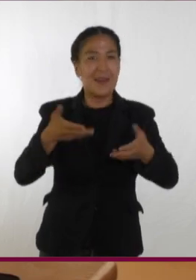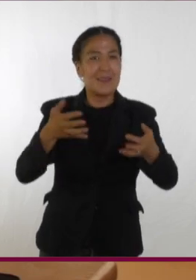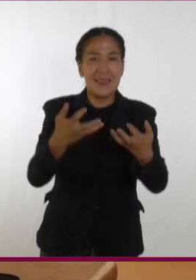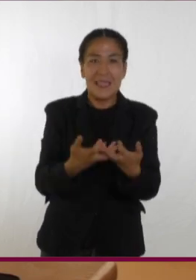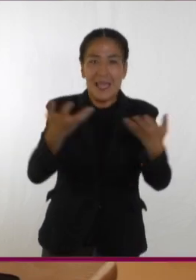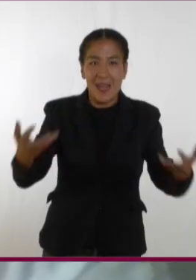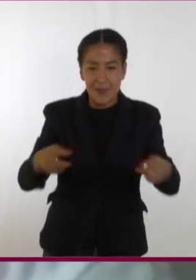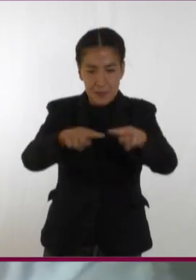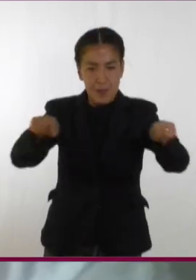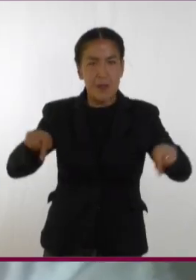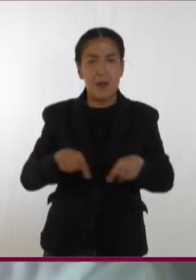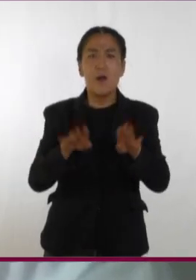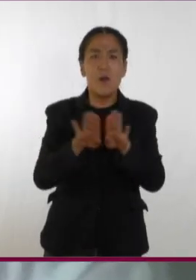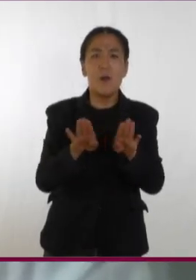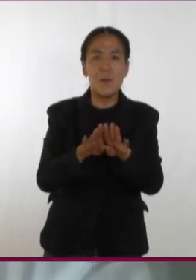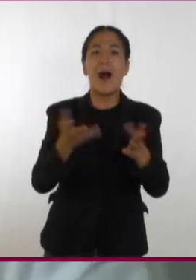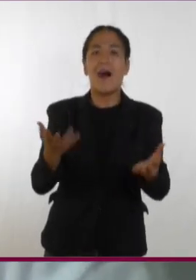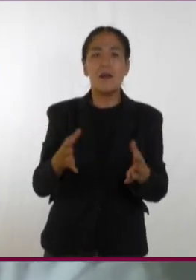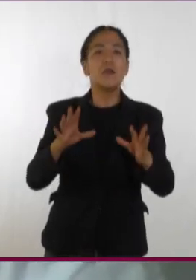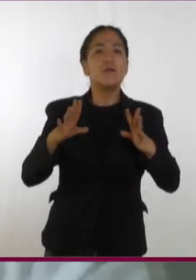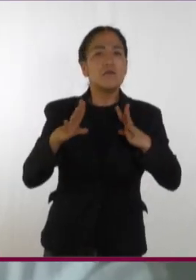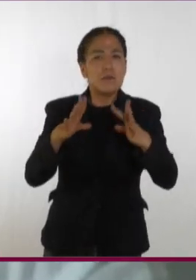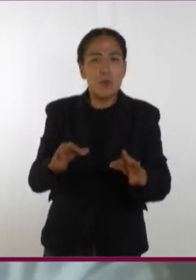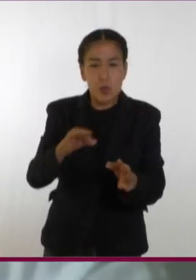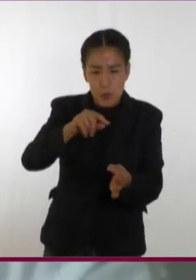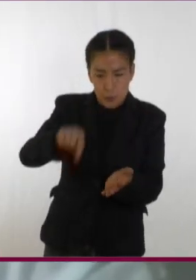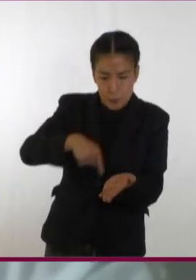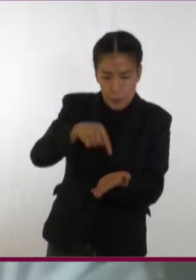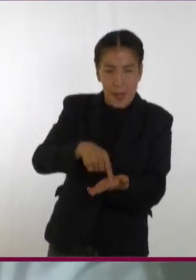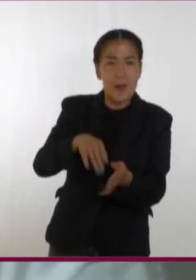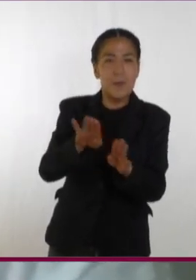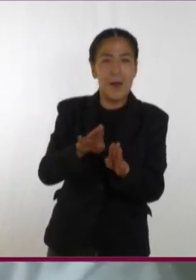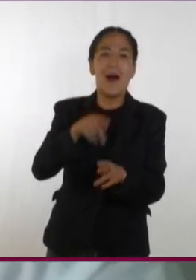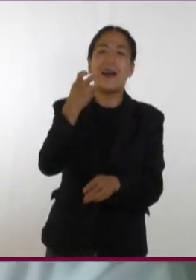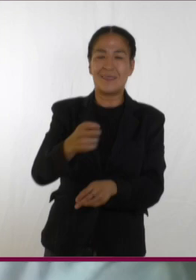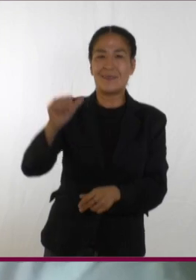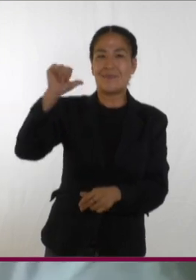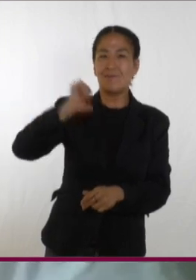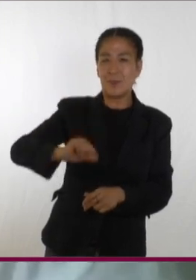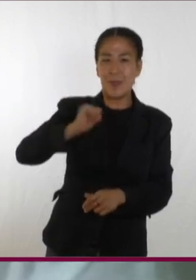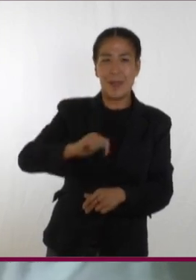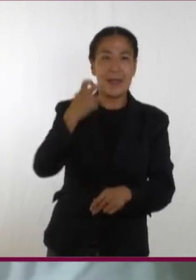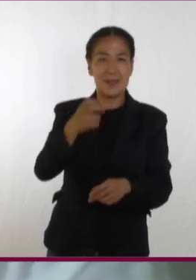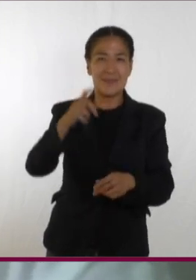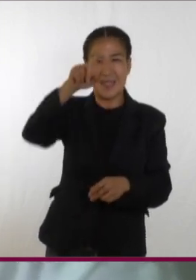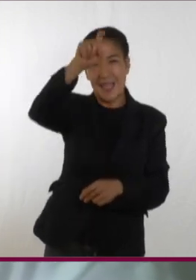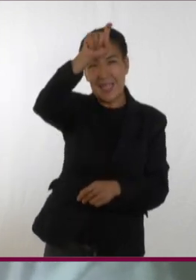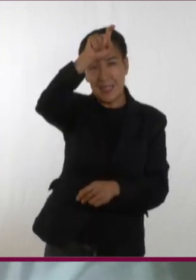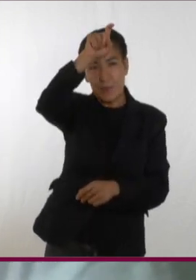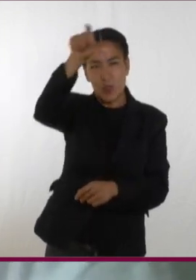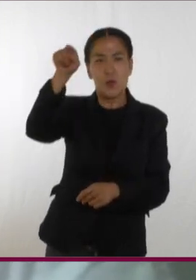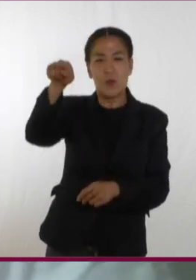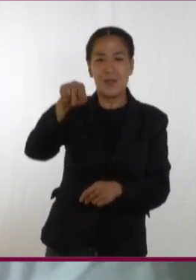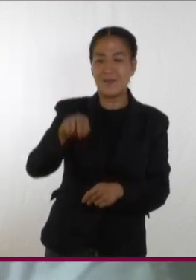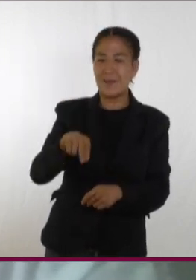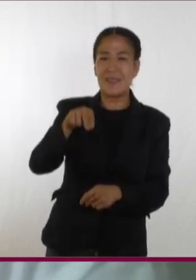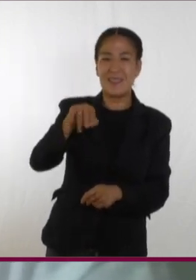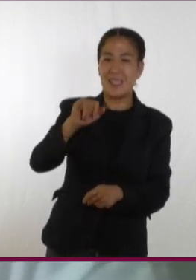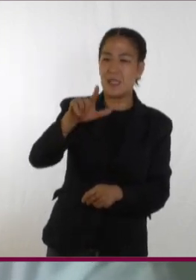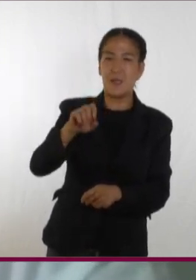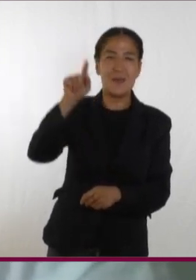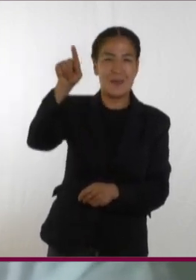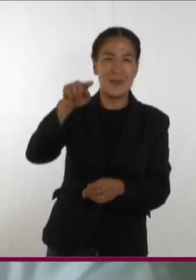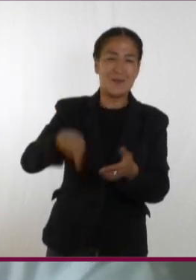medir un terreno? Ahora, ¿cuál fue su origen? Pues precisamente el origen es en el antiguo Egipto.